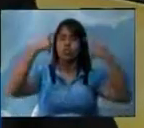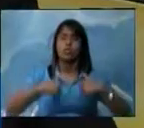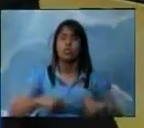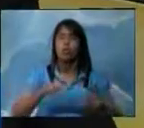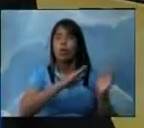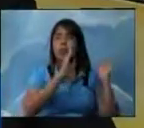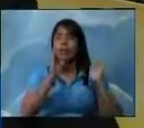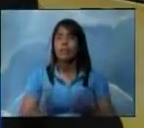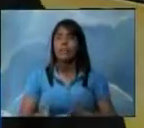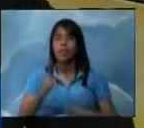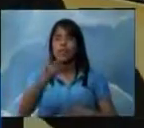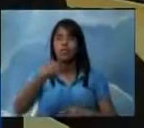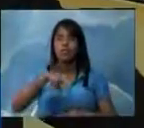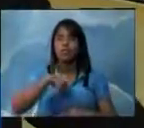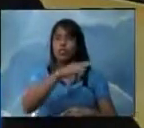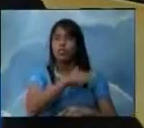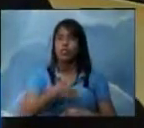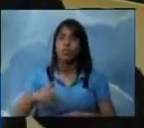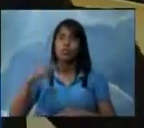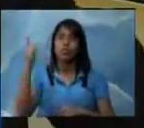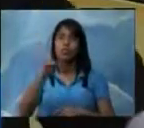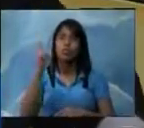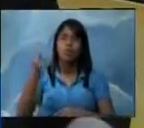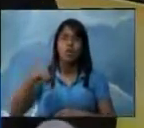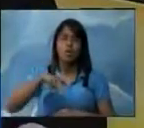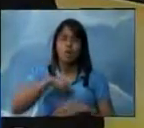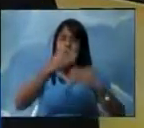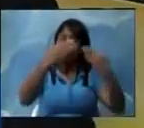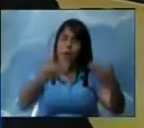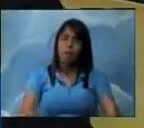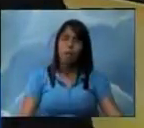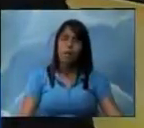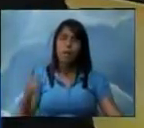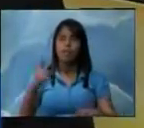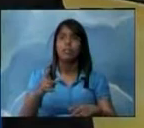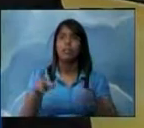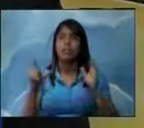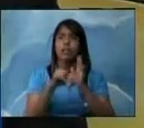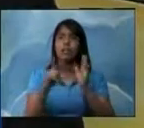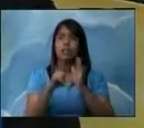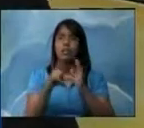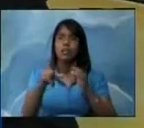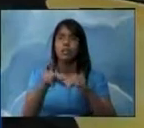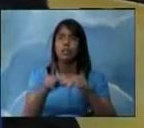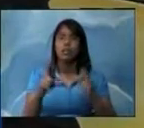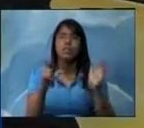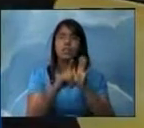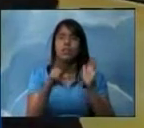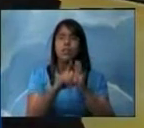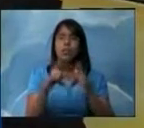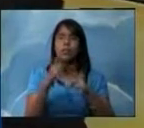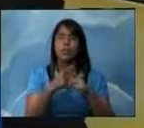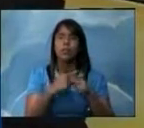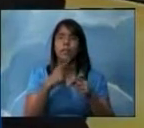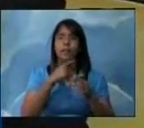somos evangélicas, y nosotros queremos usar nuestra falda en el colegio. Y hacían huelga,